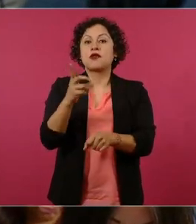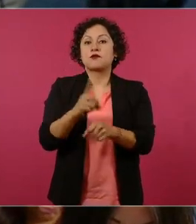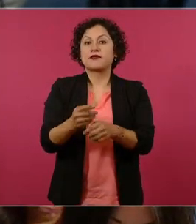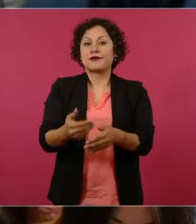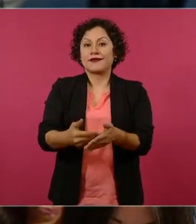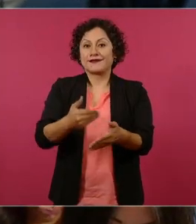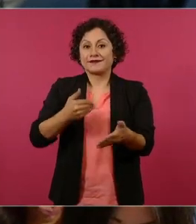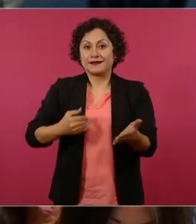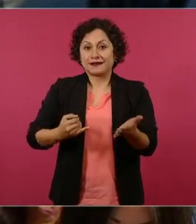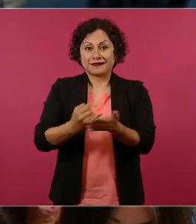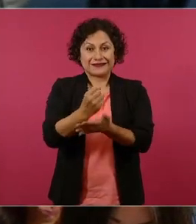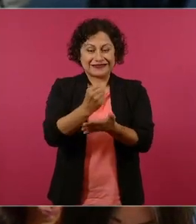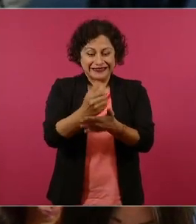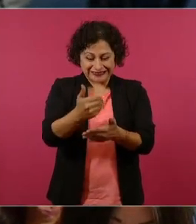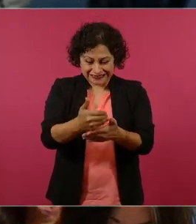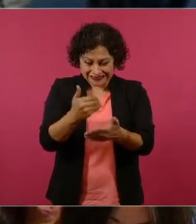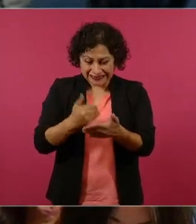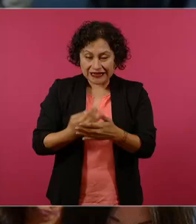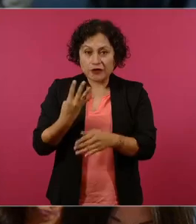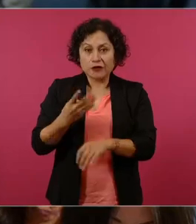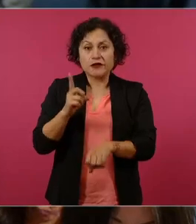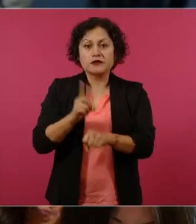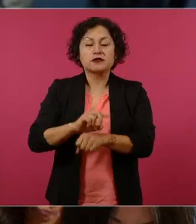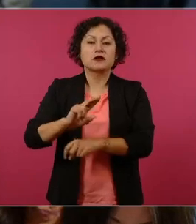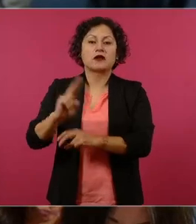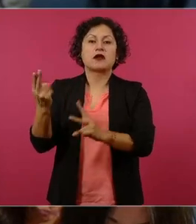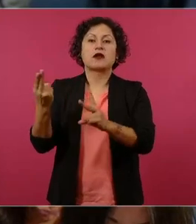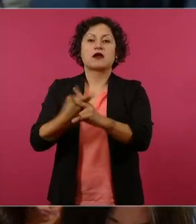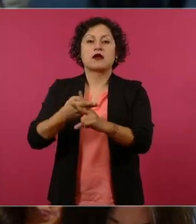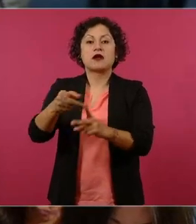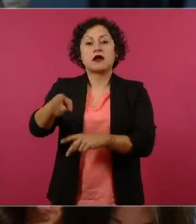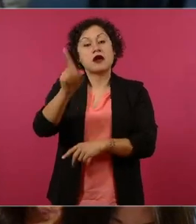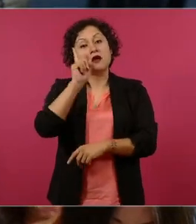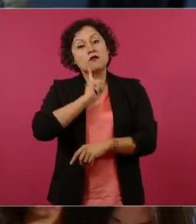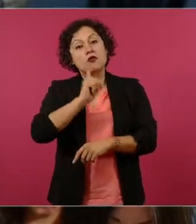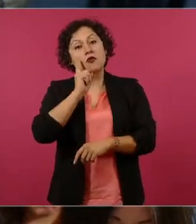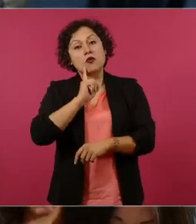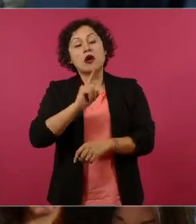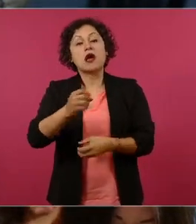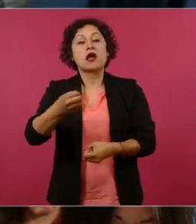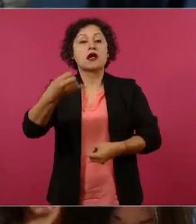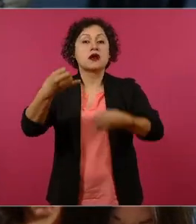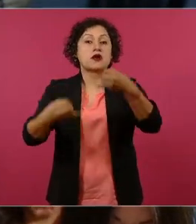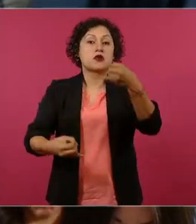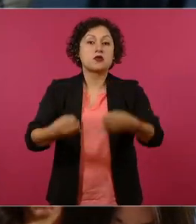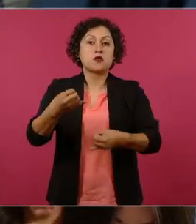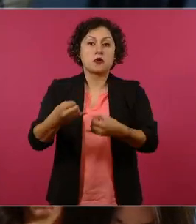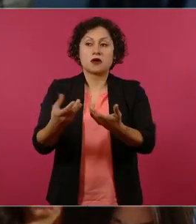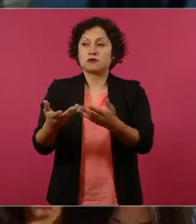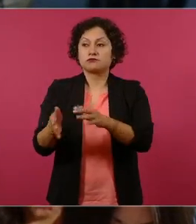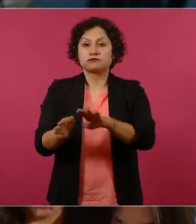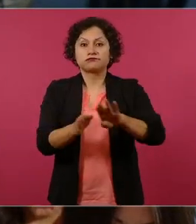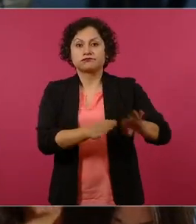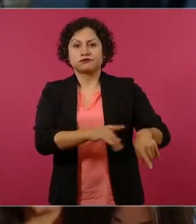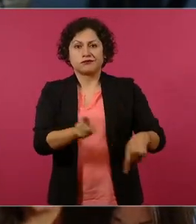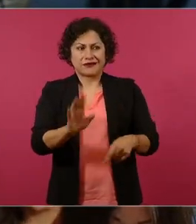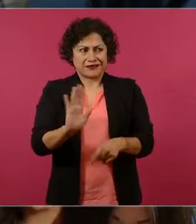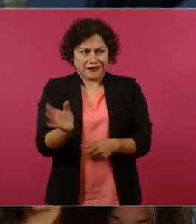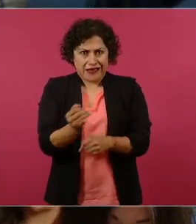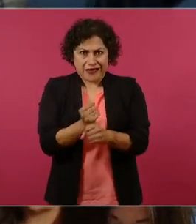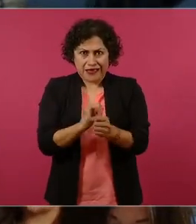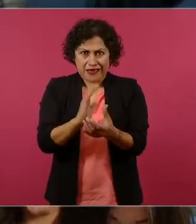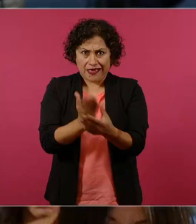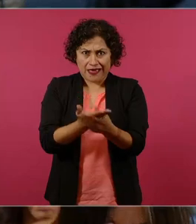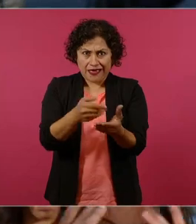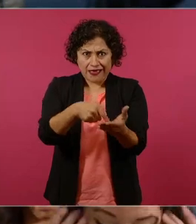ya el día de la audiencia inicial la jueza decide diferir la audiencia nuevamente por cosas que ya ya estaban sustentadas en la carpeta de investigación y